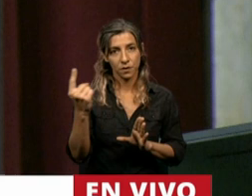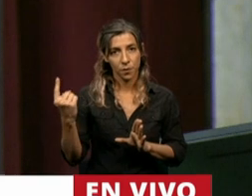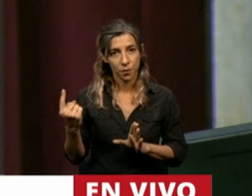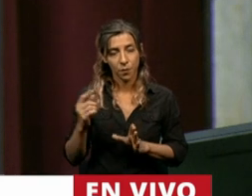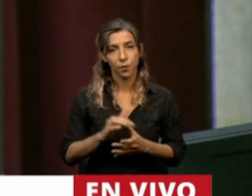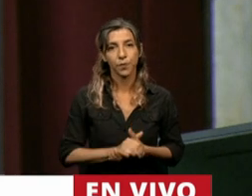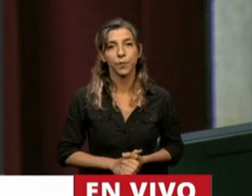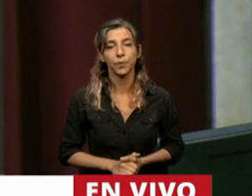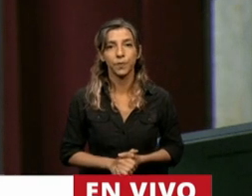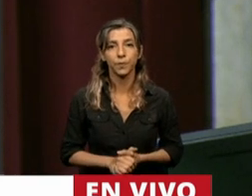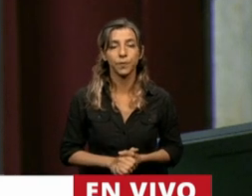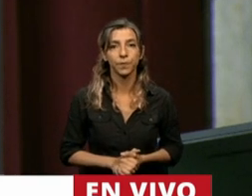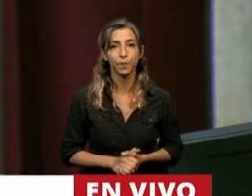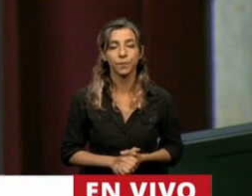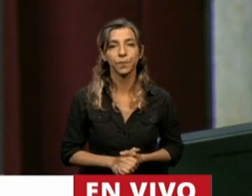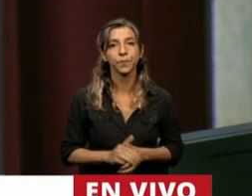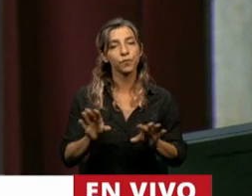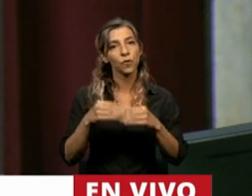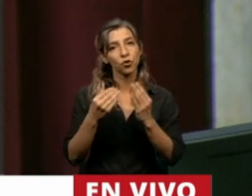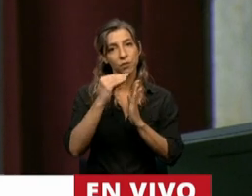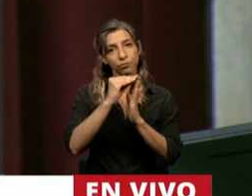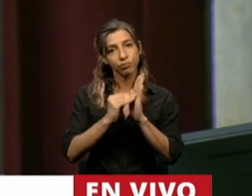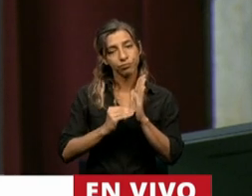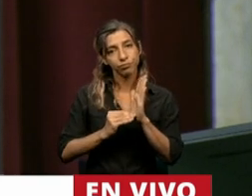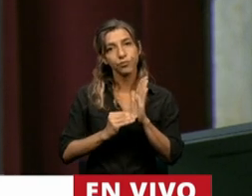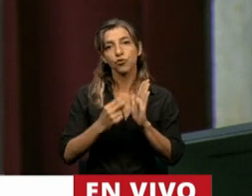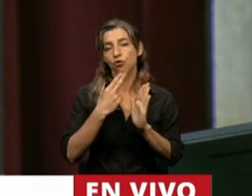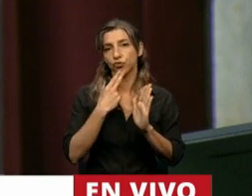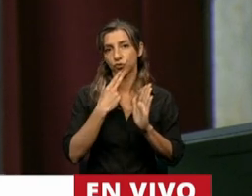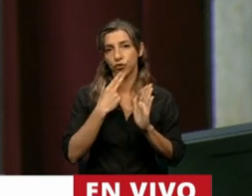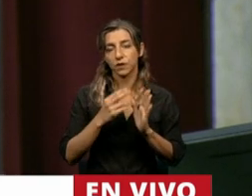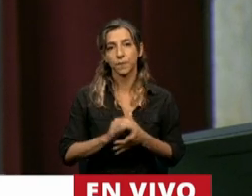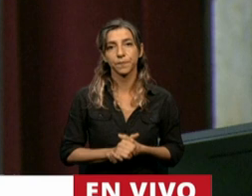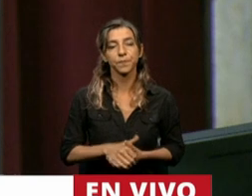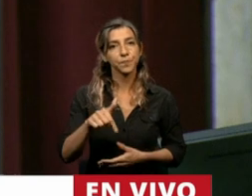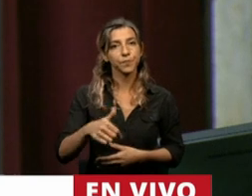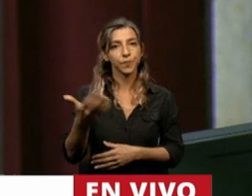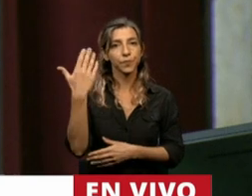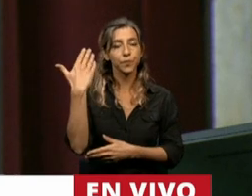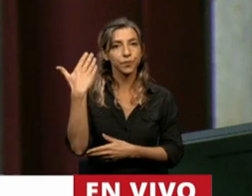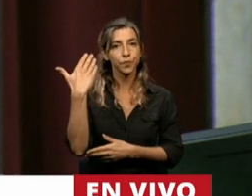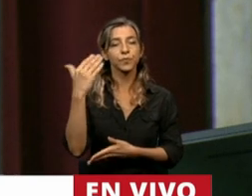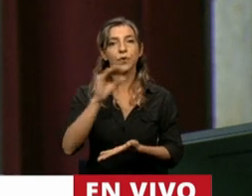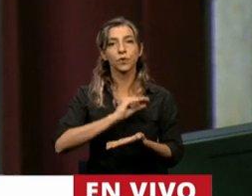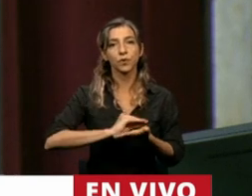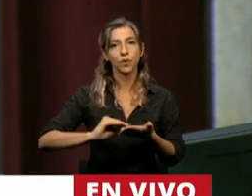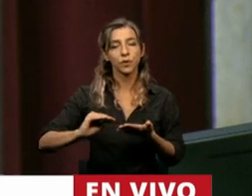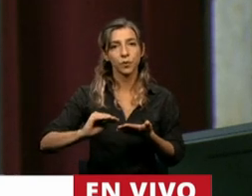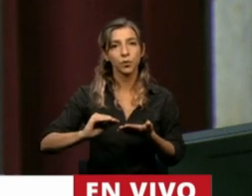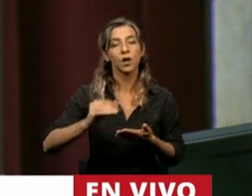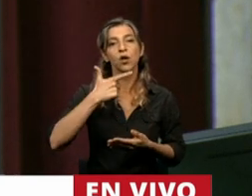individual tenemos 11 anotados tiene la palabra el diputado Federico